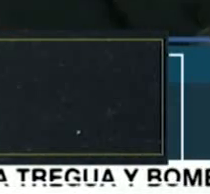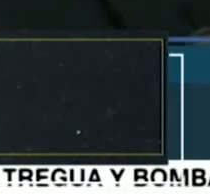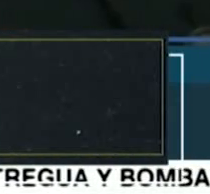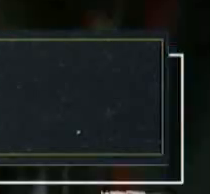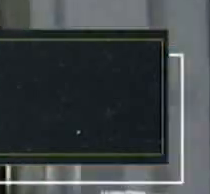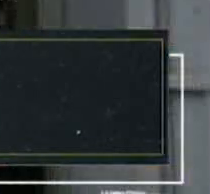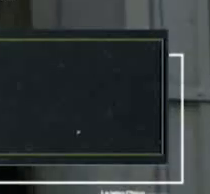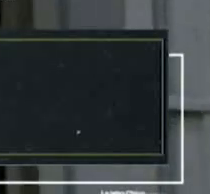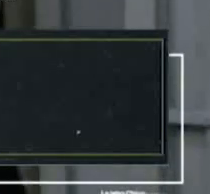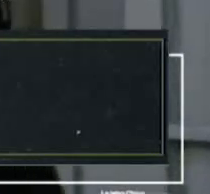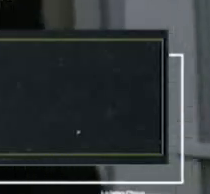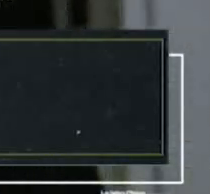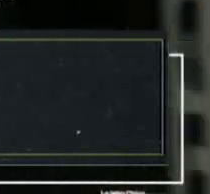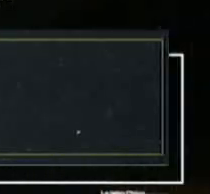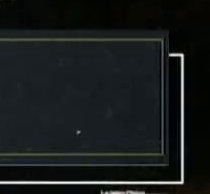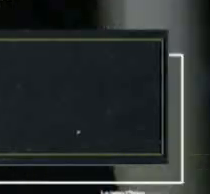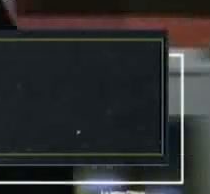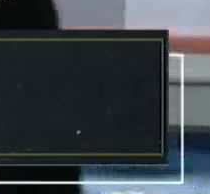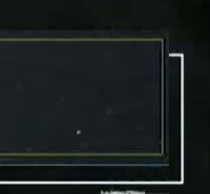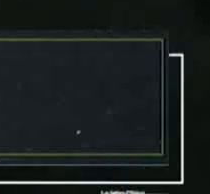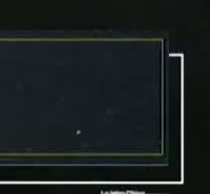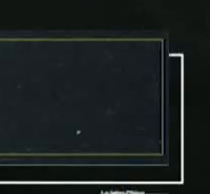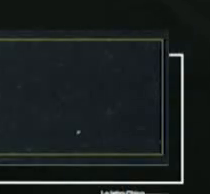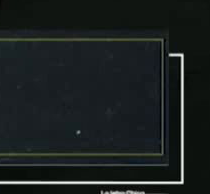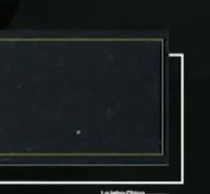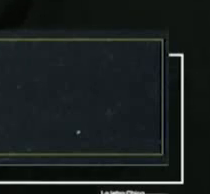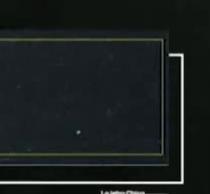o recreativo. ¿Compra marihuana?